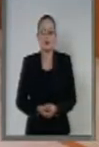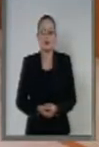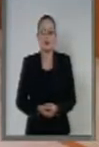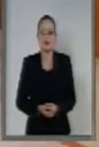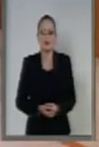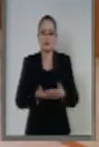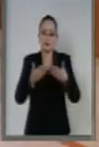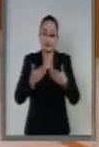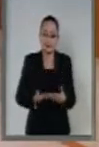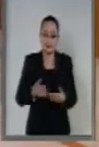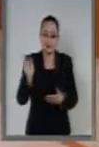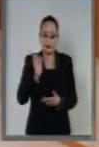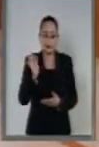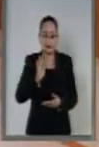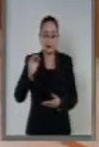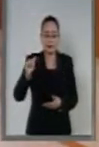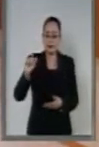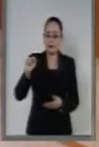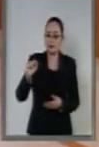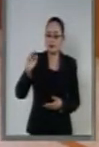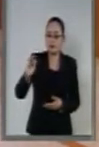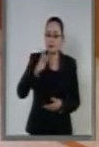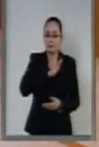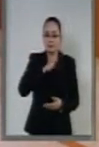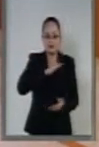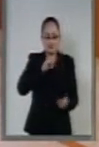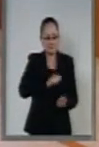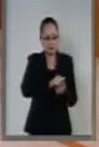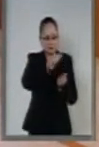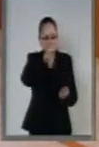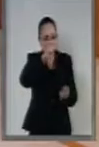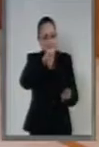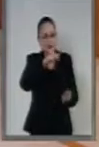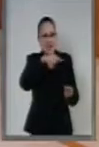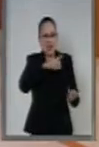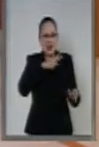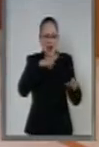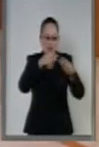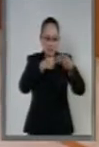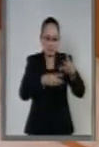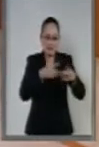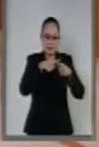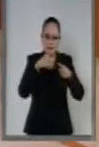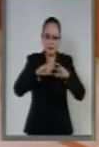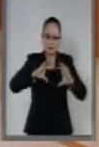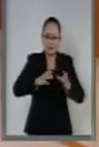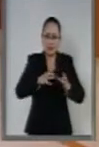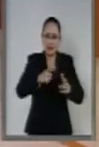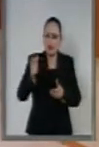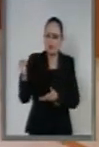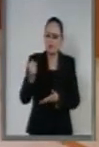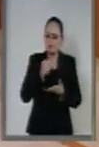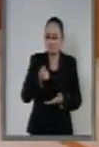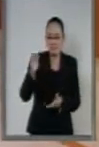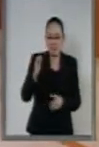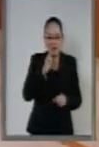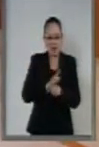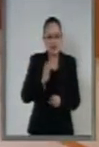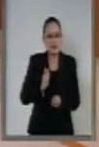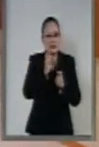la posibilidad de que la auditoría fiscal hice fideicomisos mandatos a los que se transfieran recursos públicos